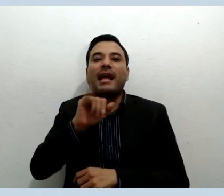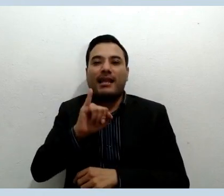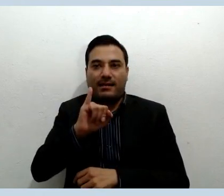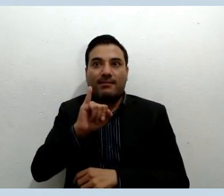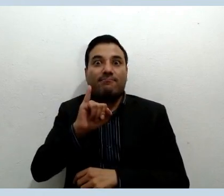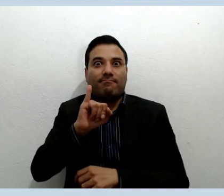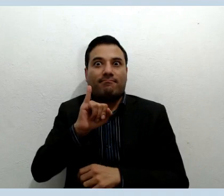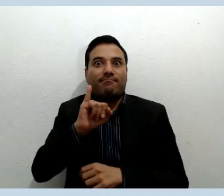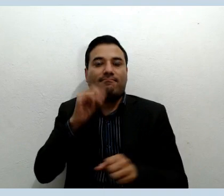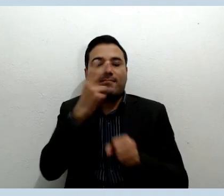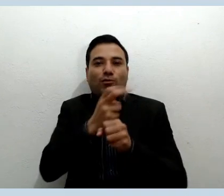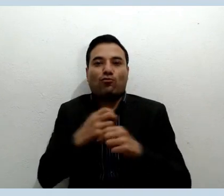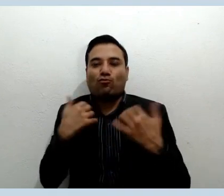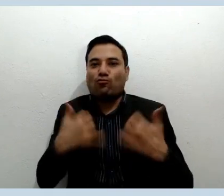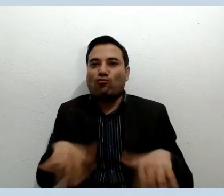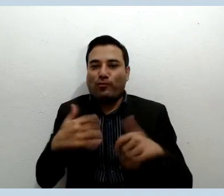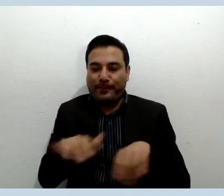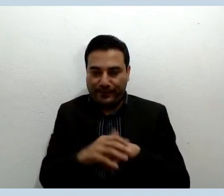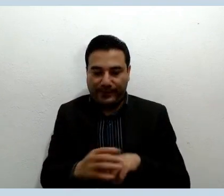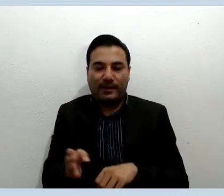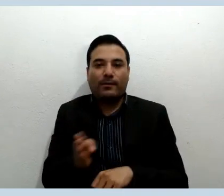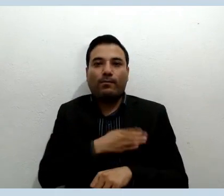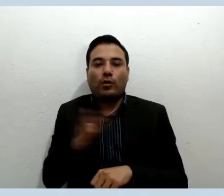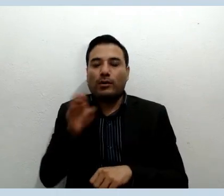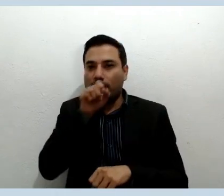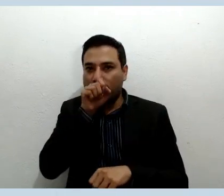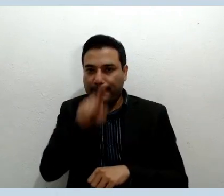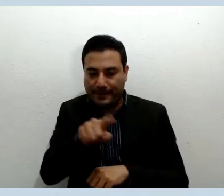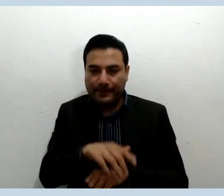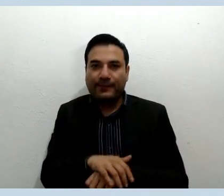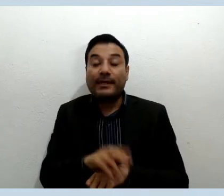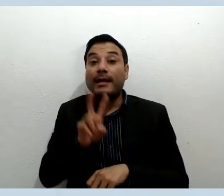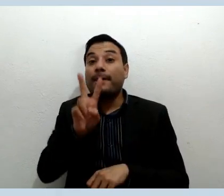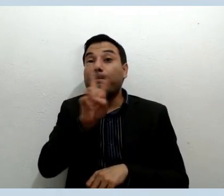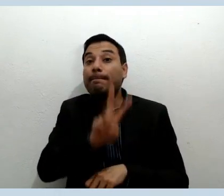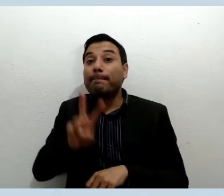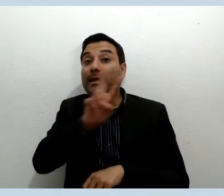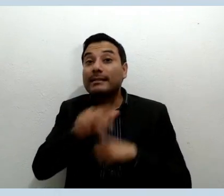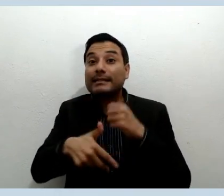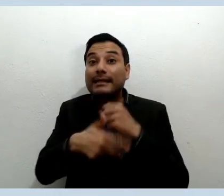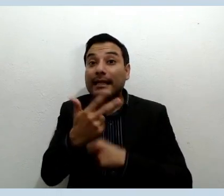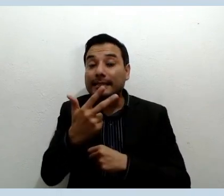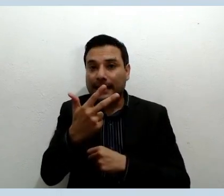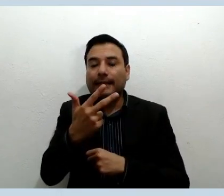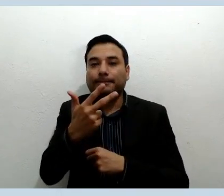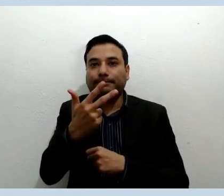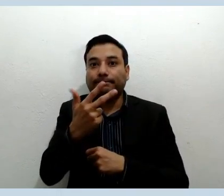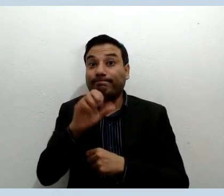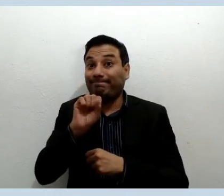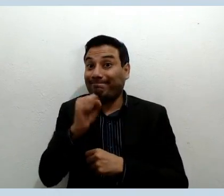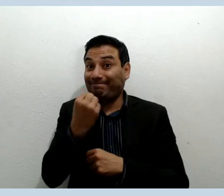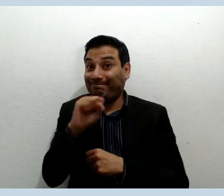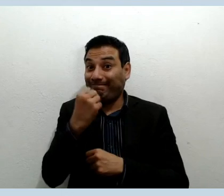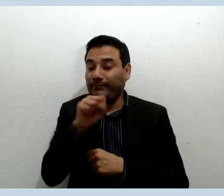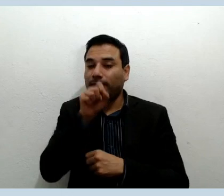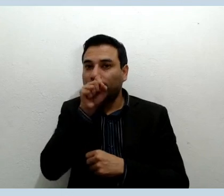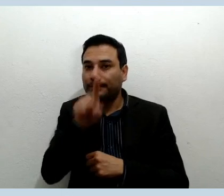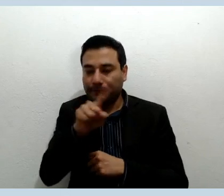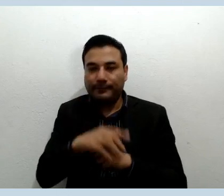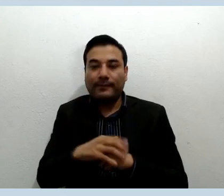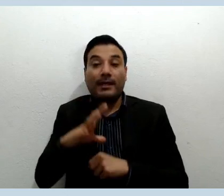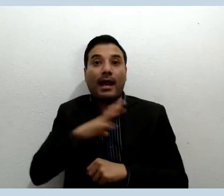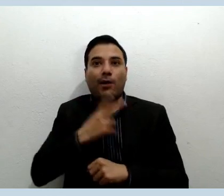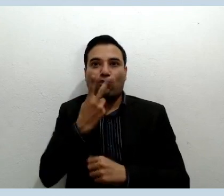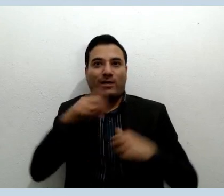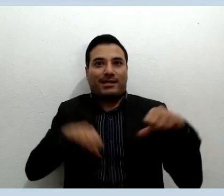y bueno Y también va a pasar el viernes 13 Viernes 13 Viernes 13 de septiembre vamos a tener dos